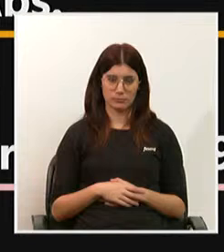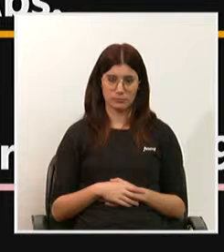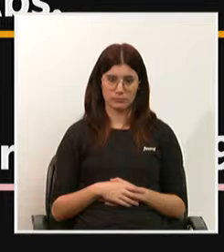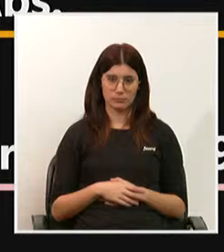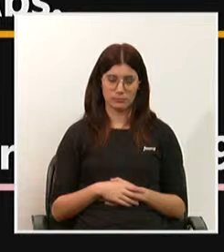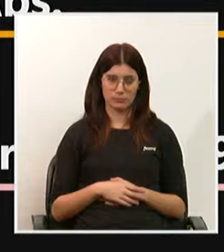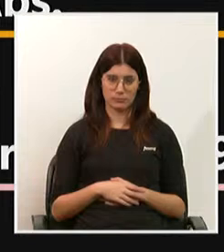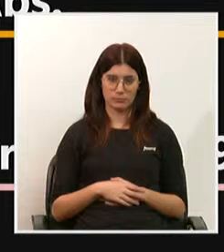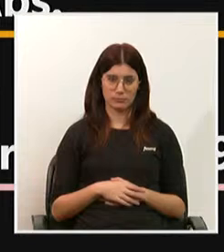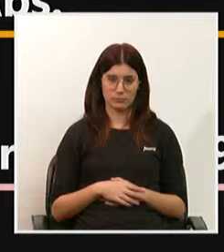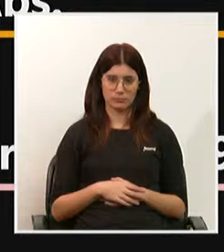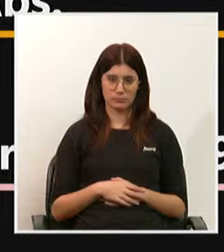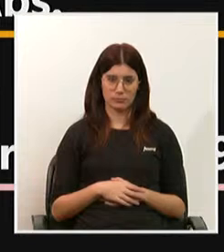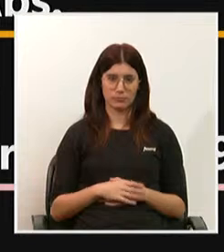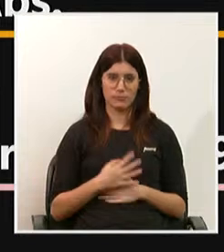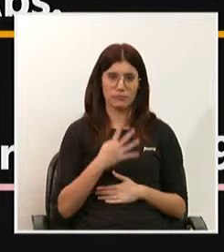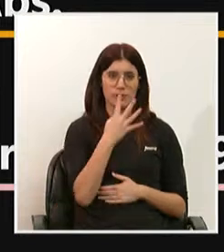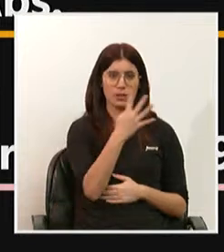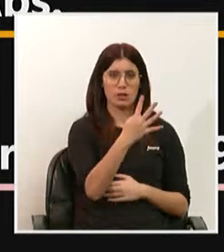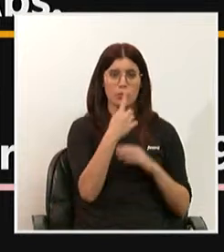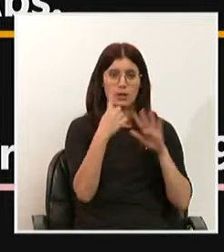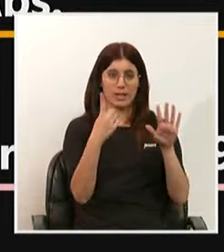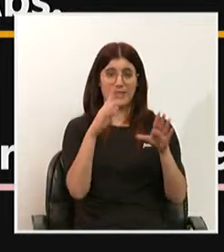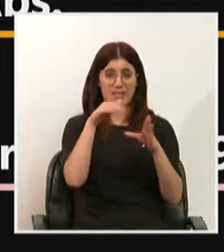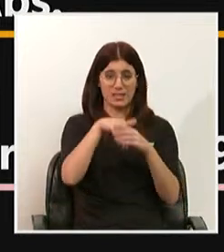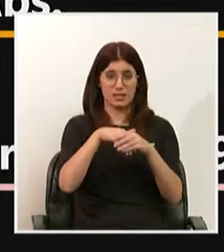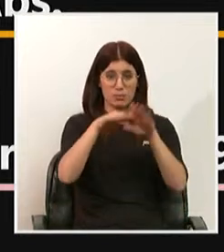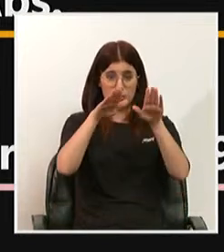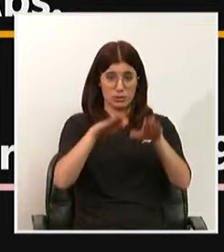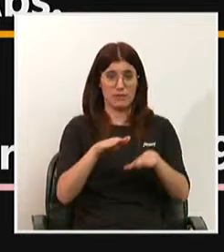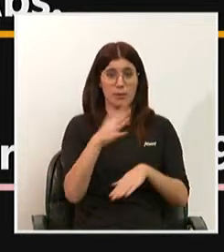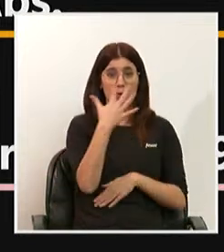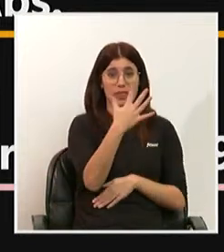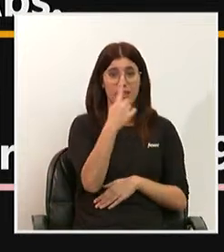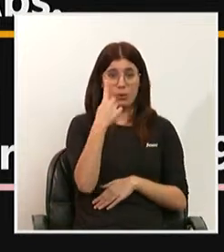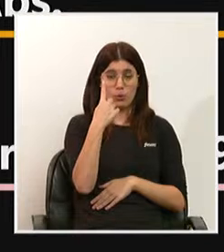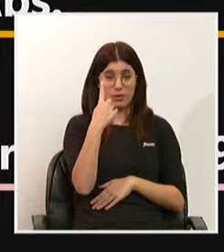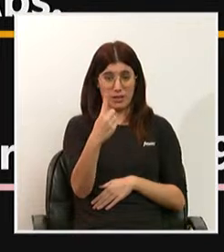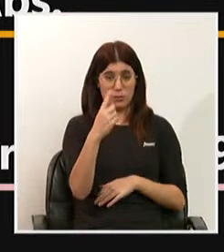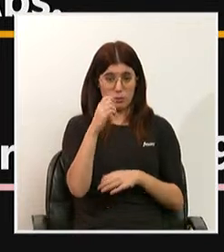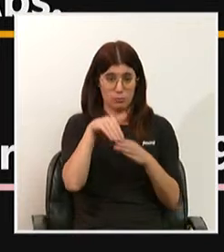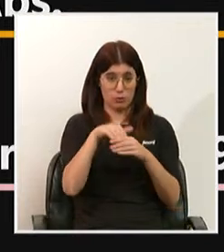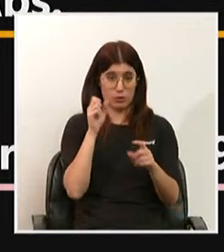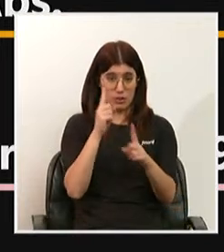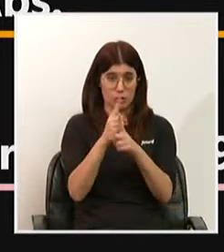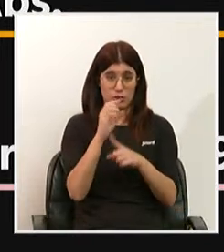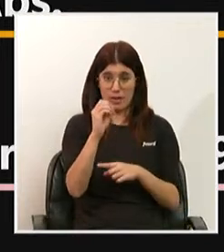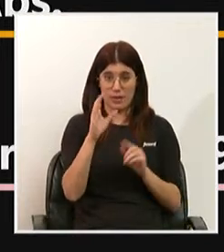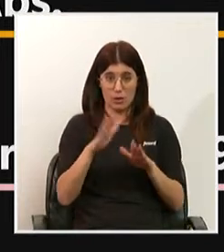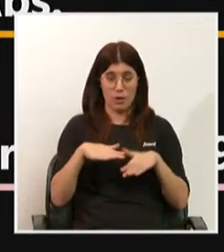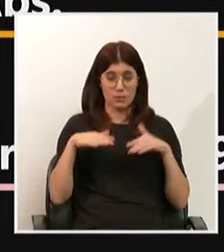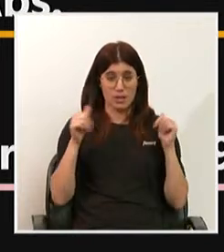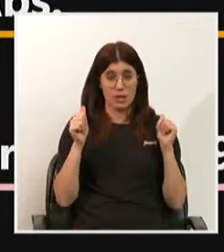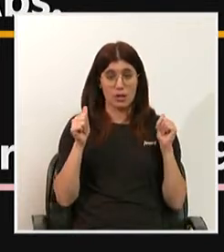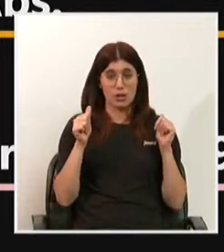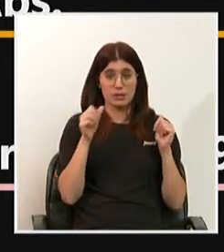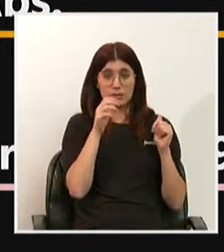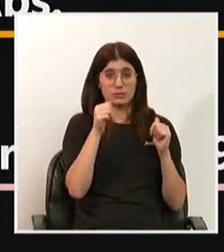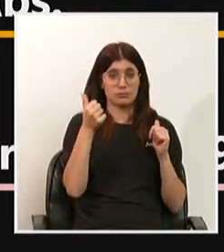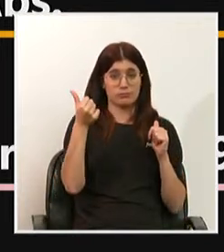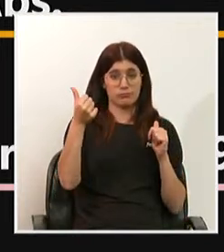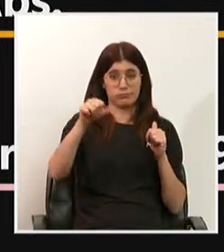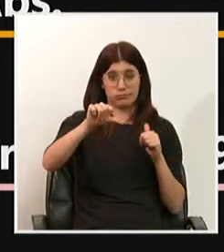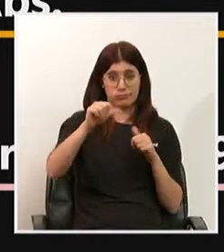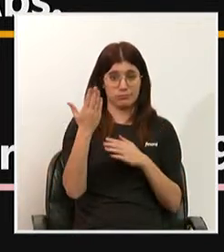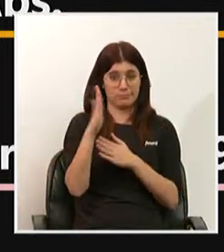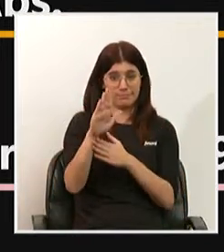votación con 46 votos a favor 51 votos en contra y cero abstenciones queda rechazada